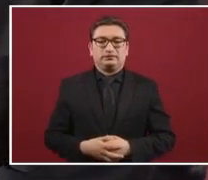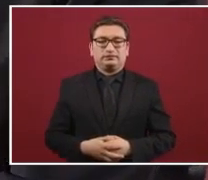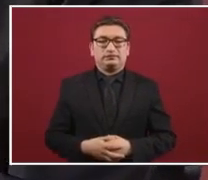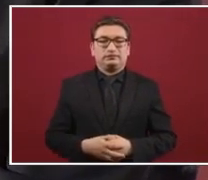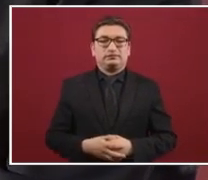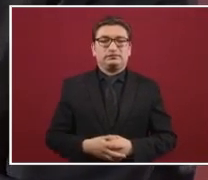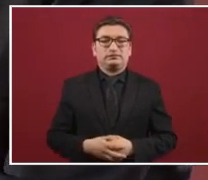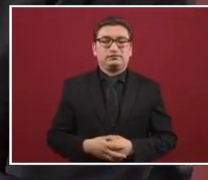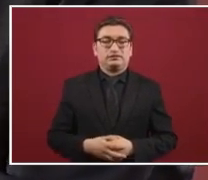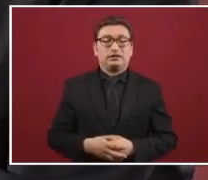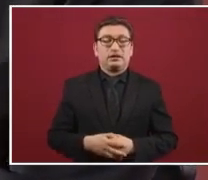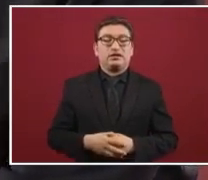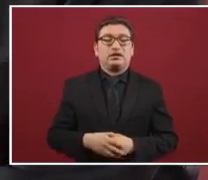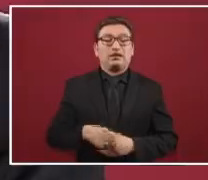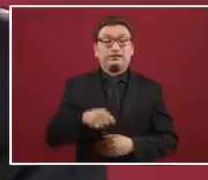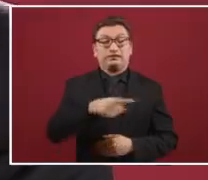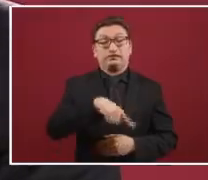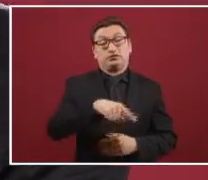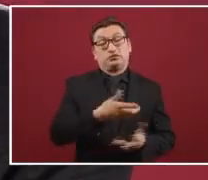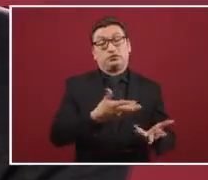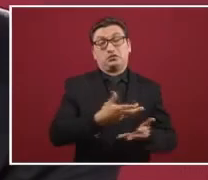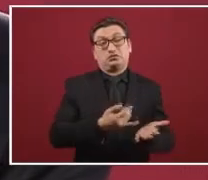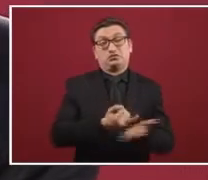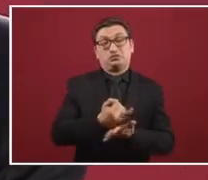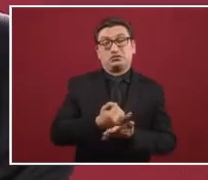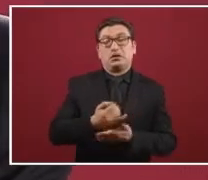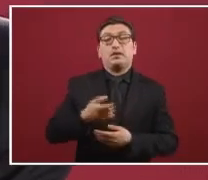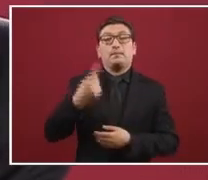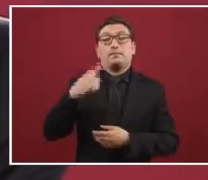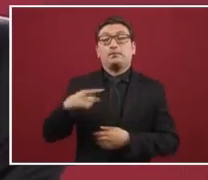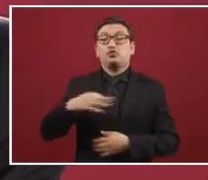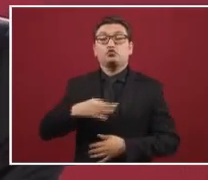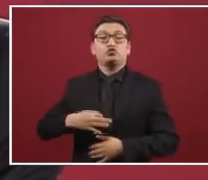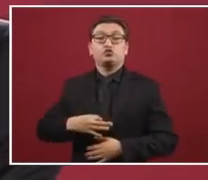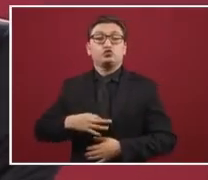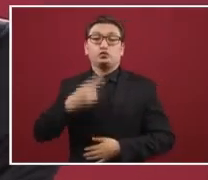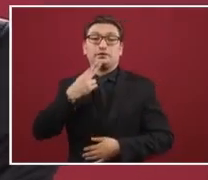de manera deliberada el aeropuerto de la Ciudad de México